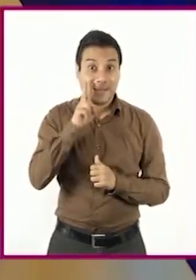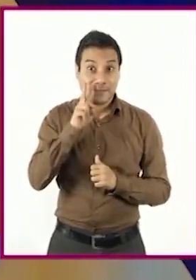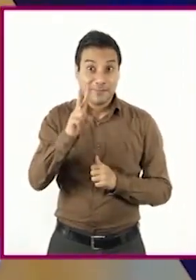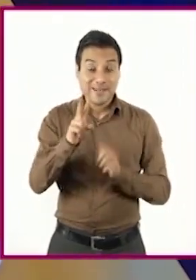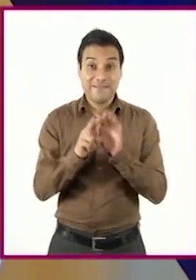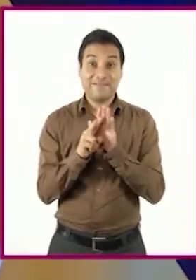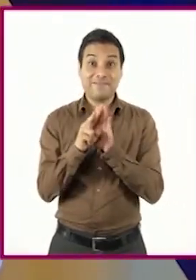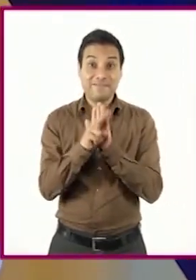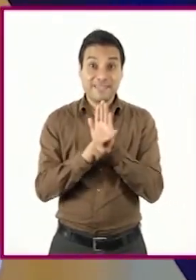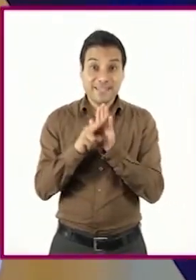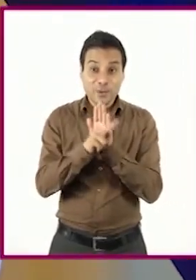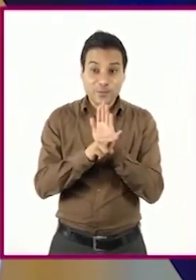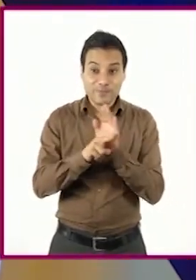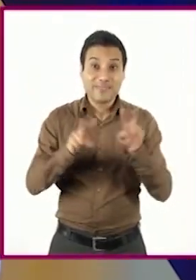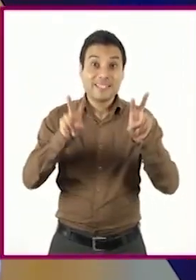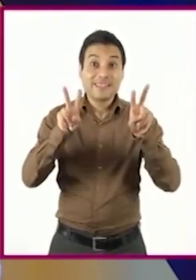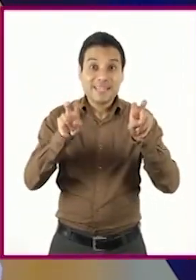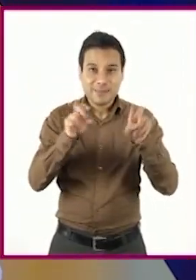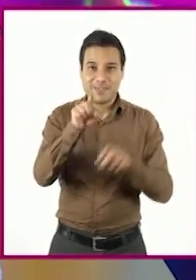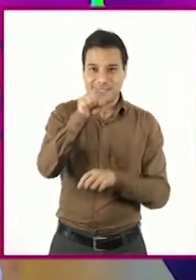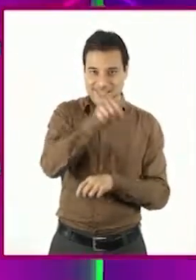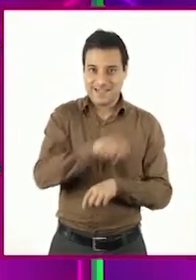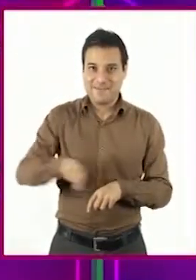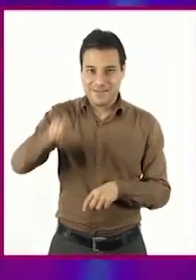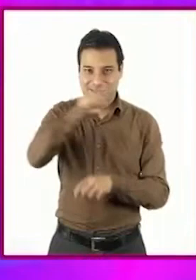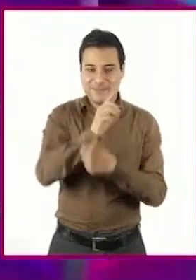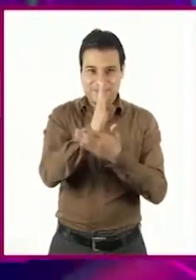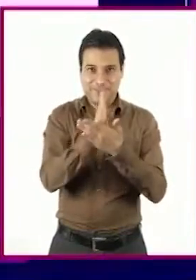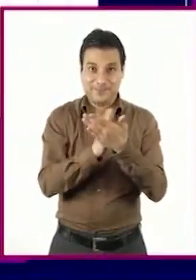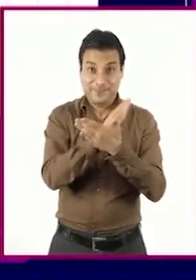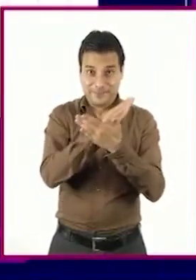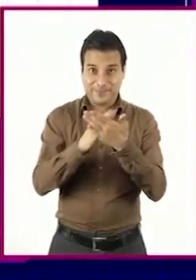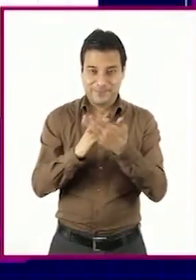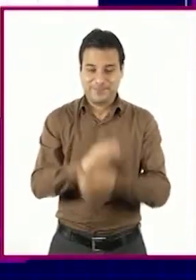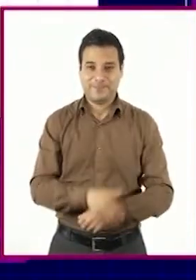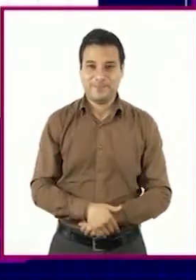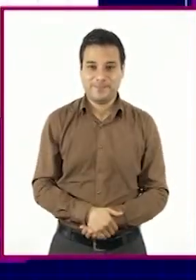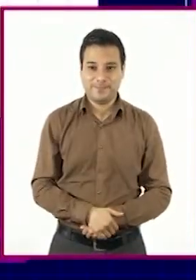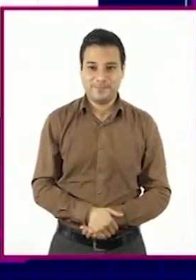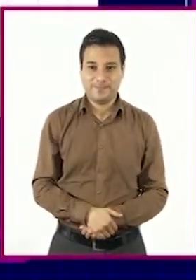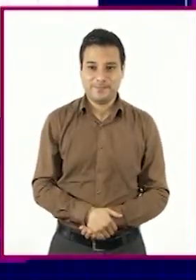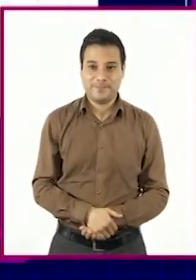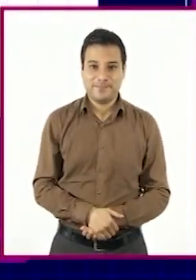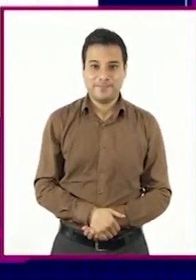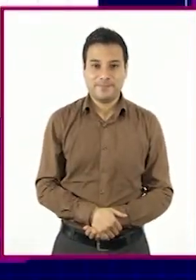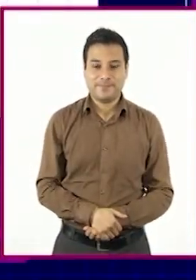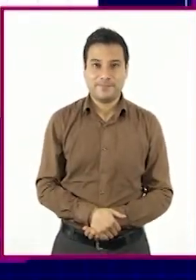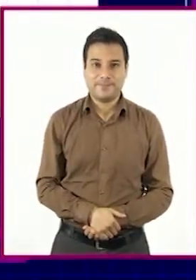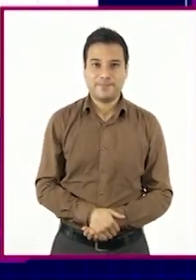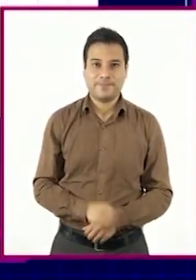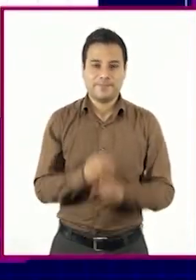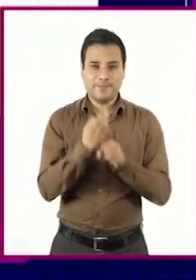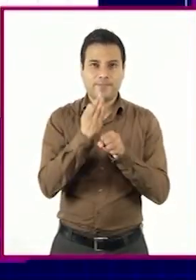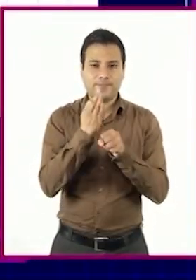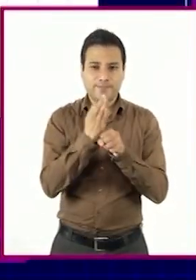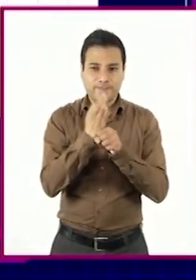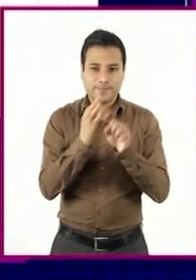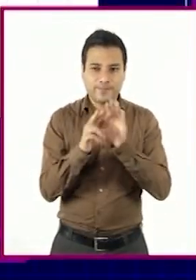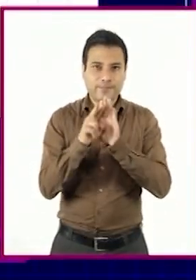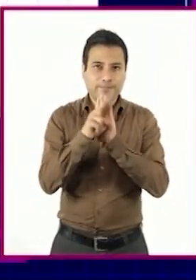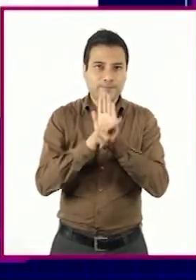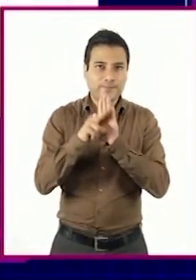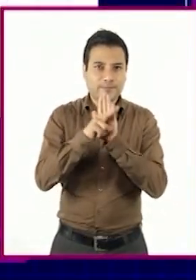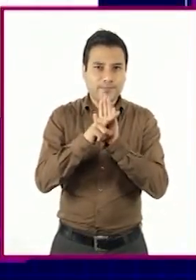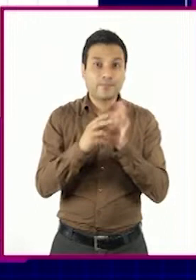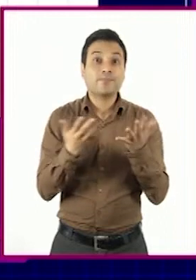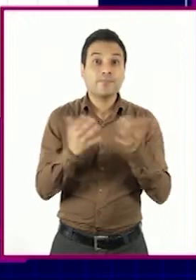a ver el siguiente video sobre gráfica circular. En esta cápsula hablaremos de un tipo de